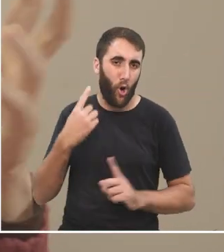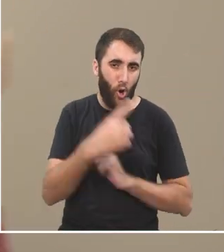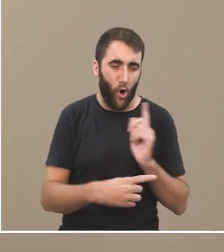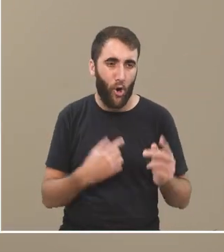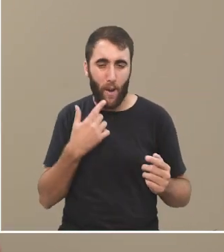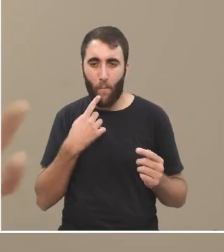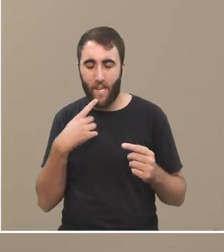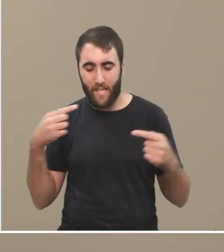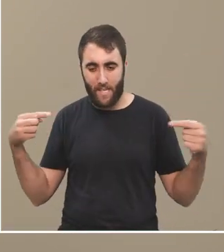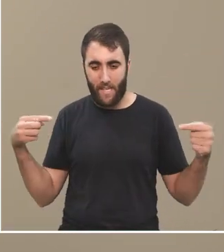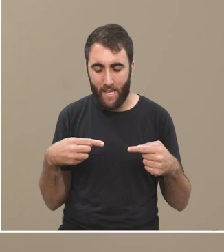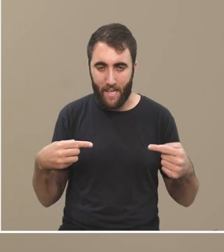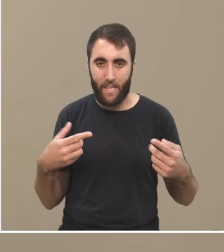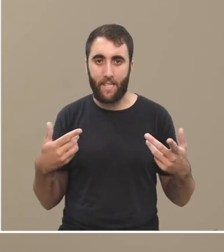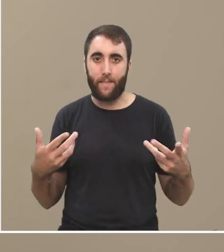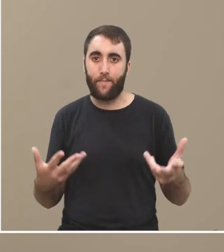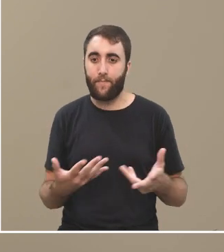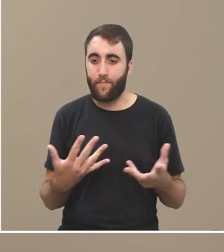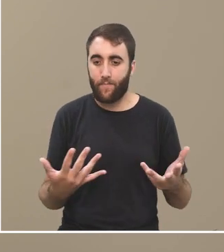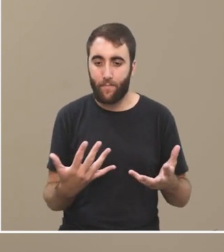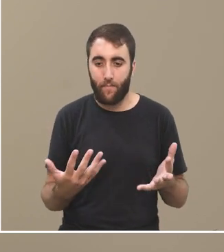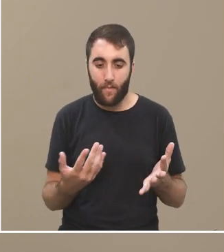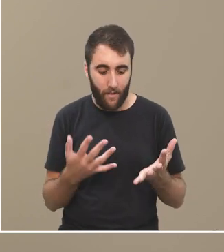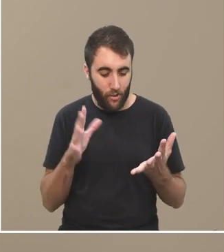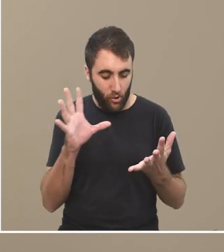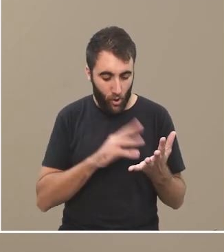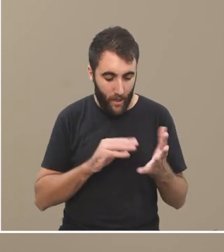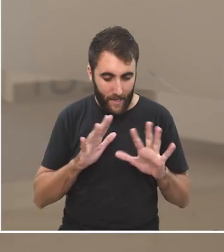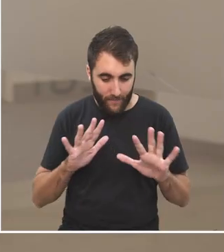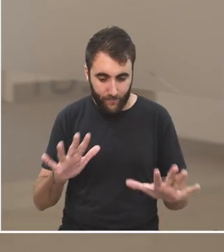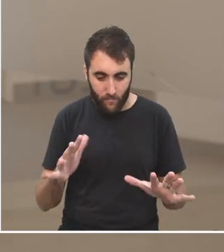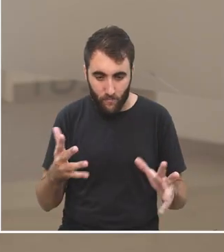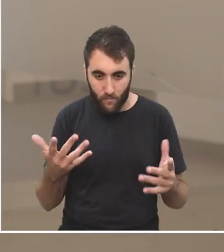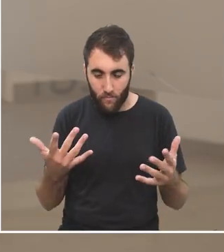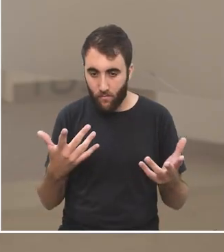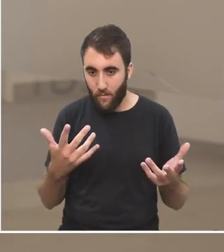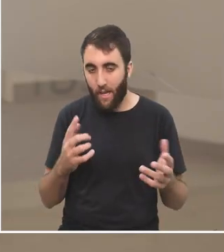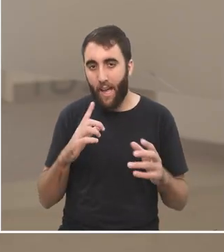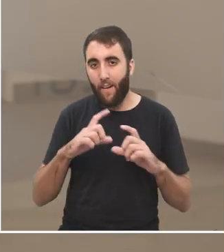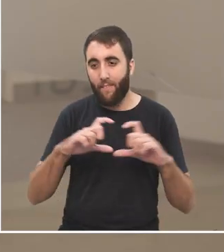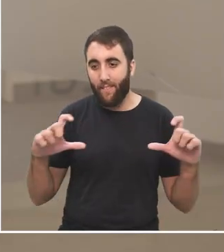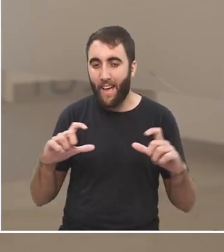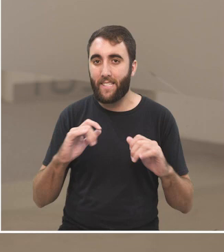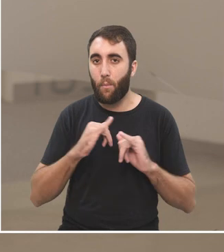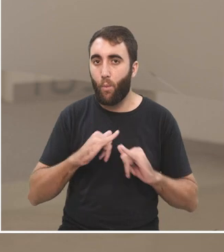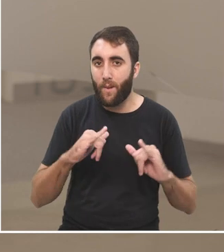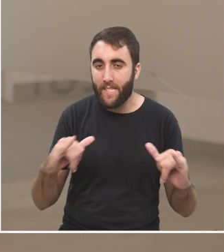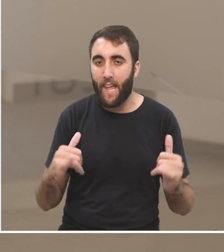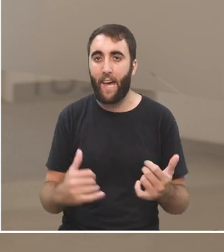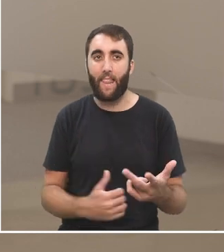polarización en fin todos estos slogans y